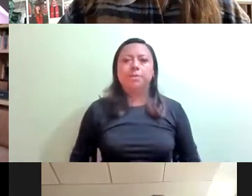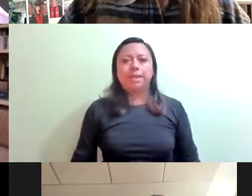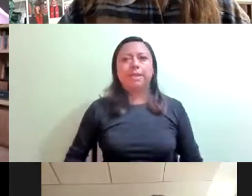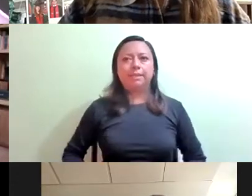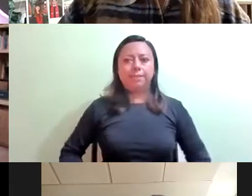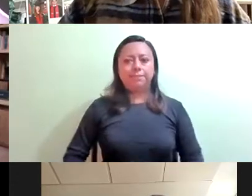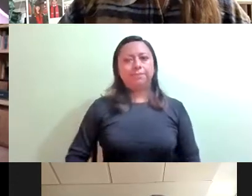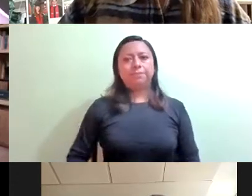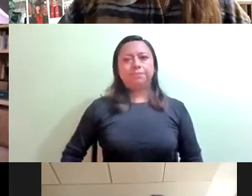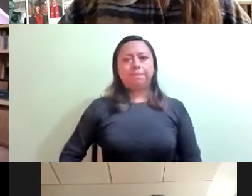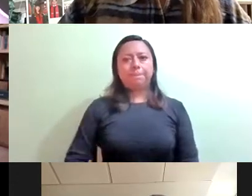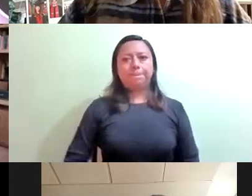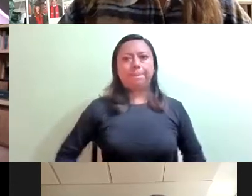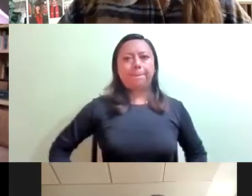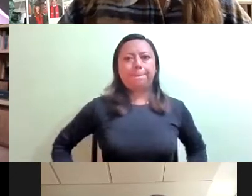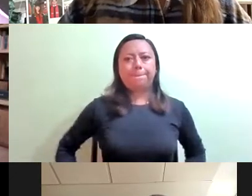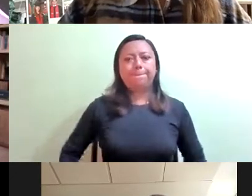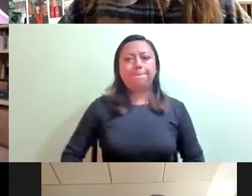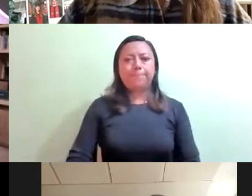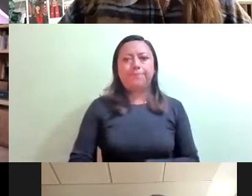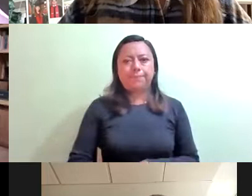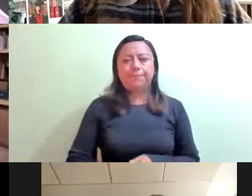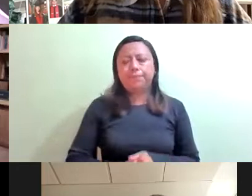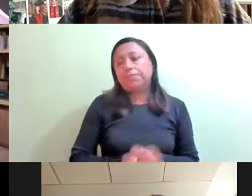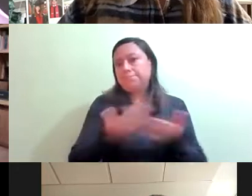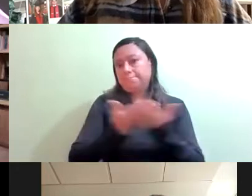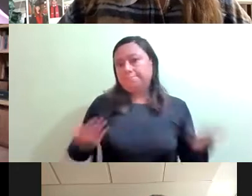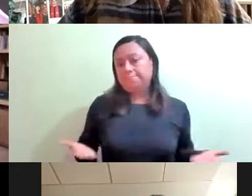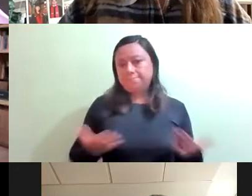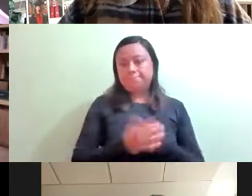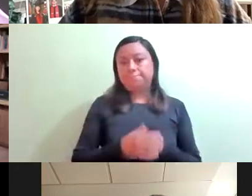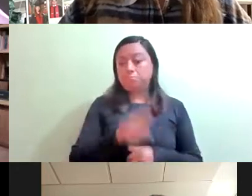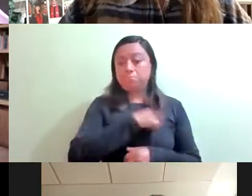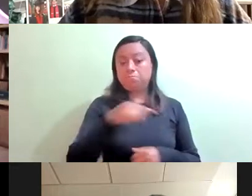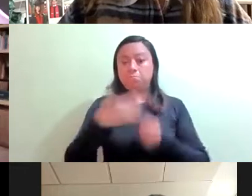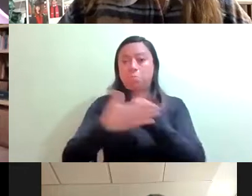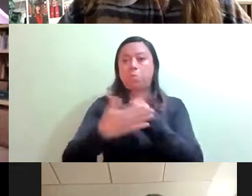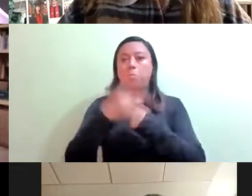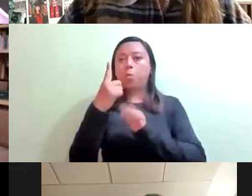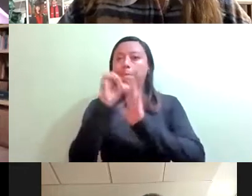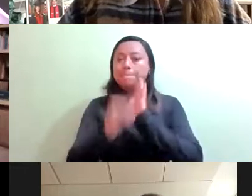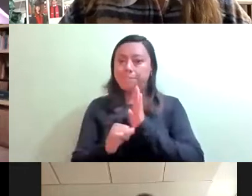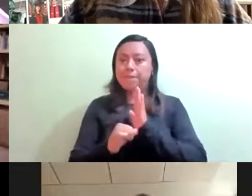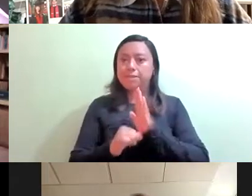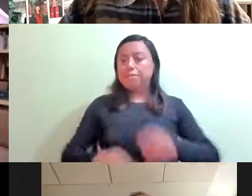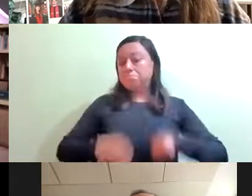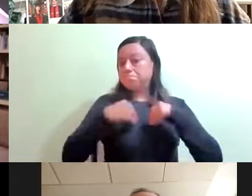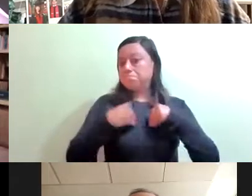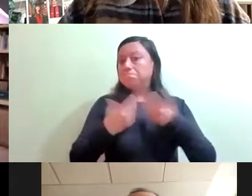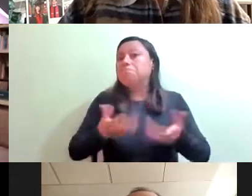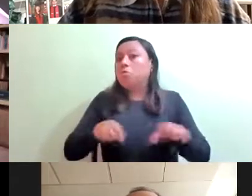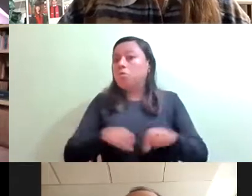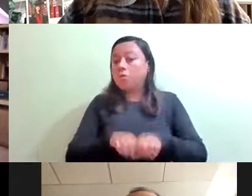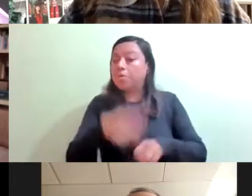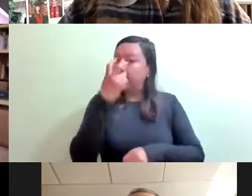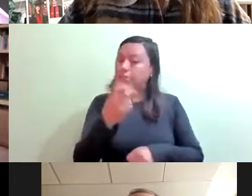Creo yo que el proceso electoral que vamos a vivir dentro de un mes y medio, tiene